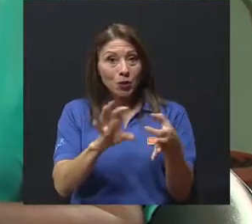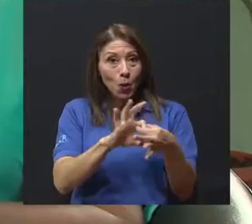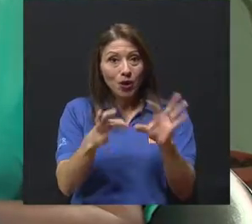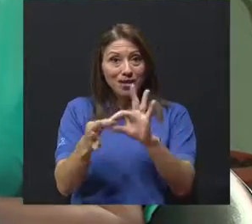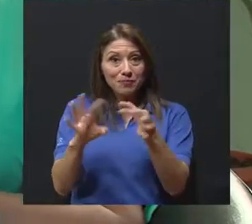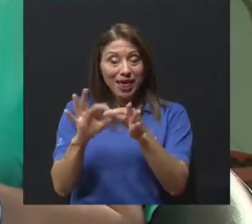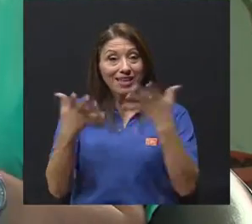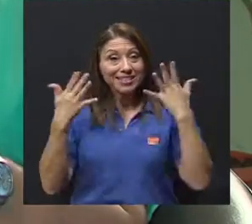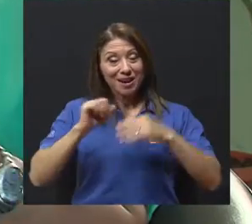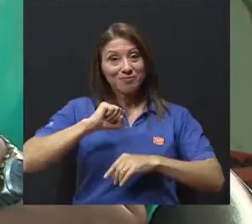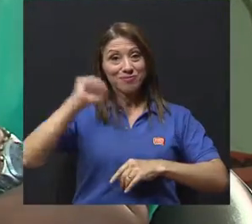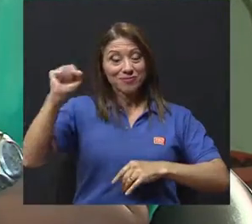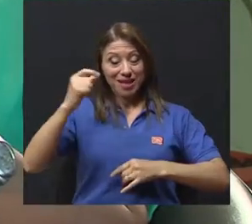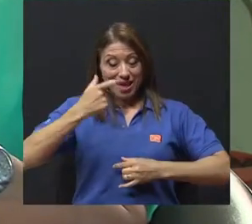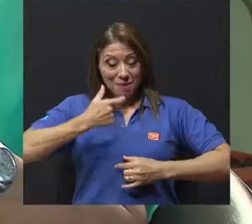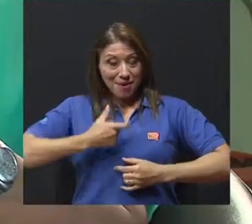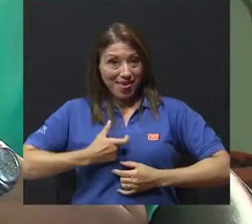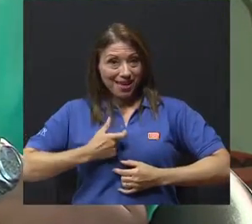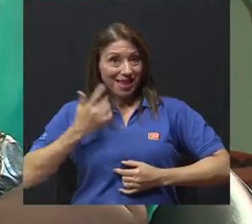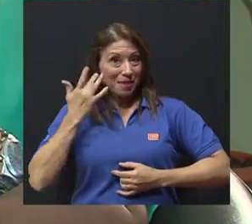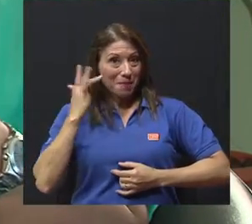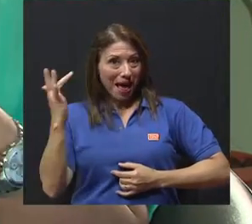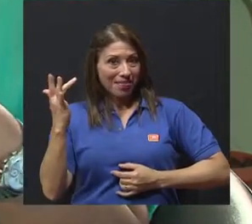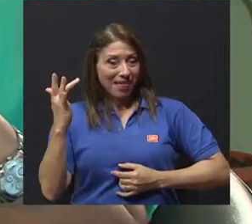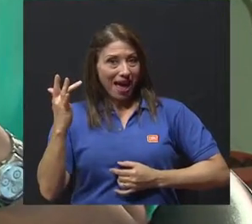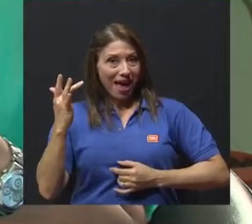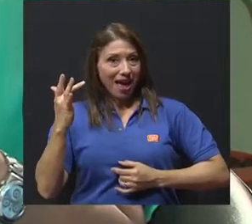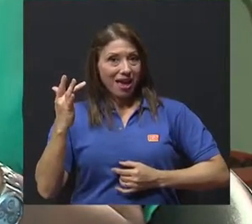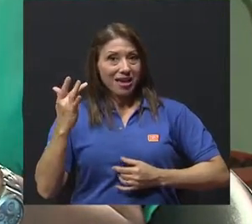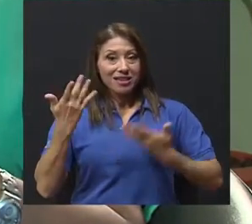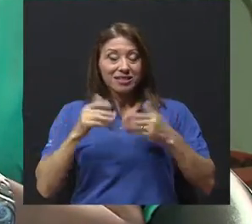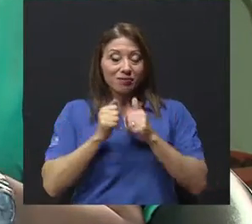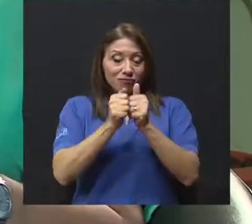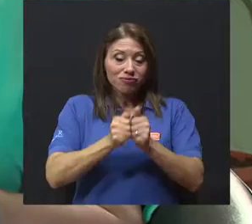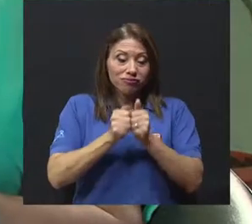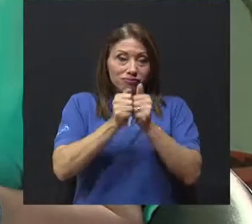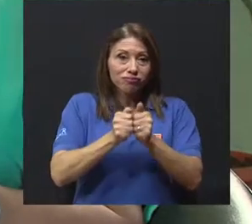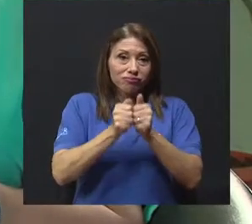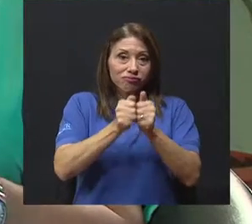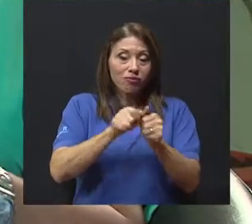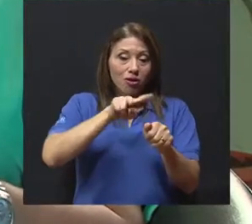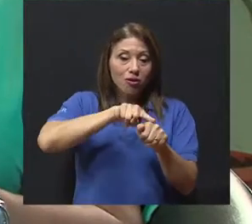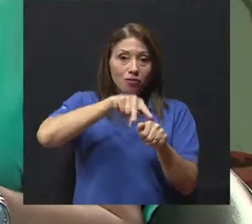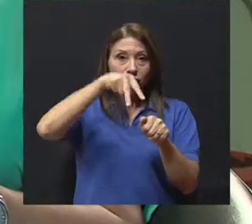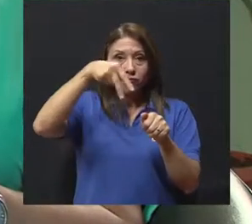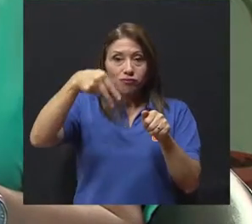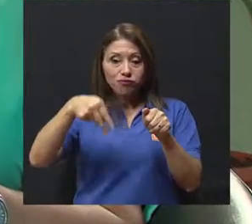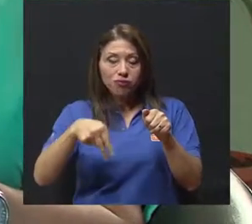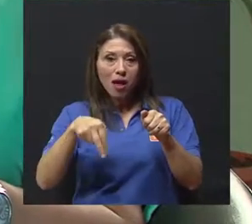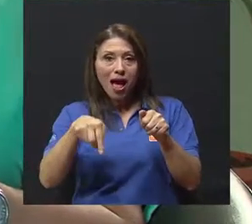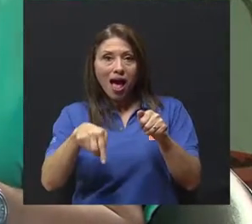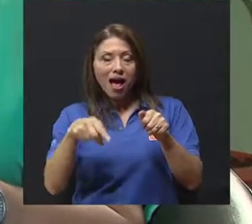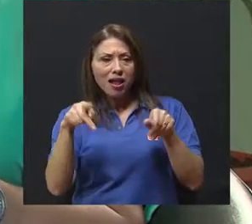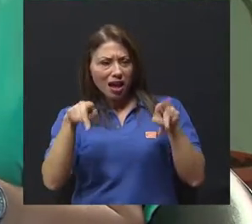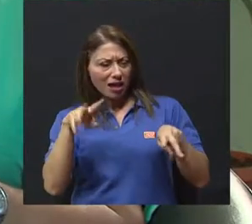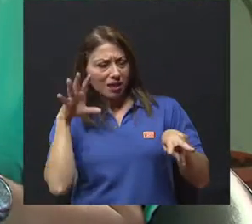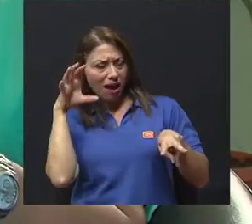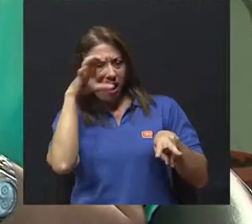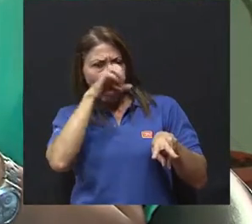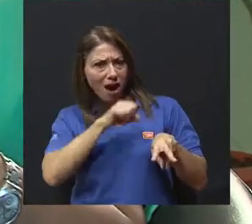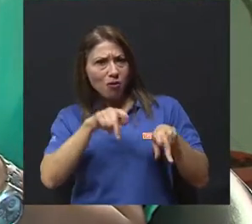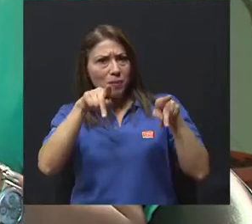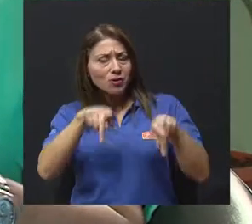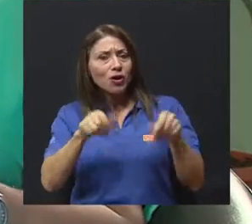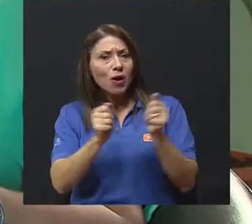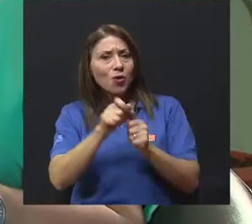ganó la medalla de plata y se baja del caballo la gente se da cuenta que es una persona con necesidades especiales y que